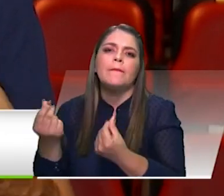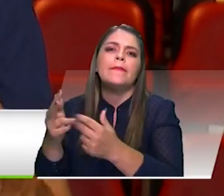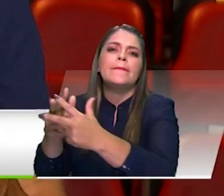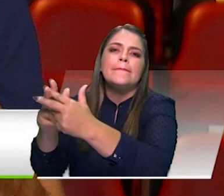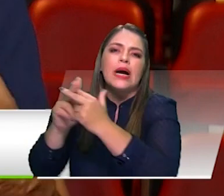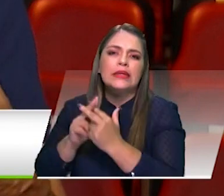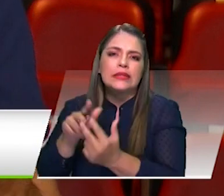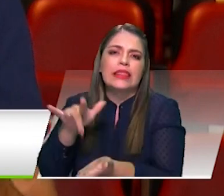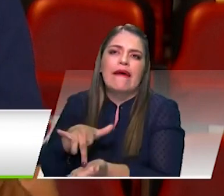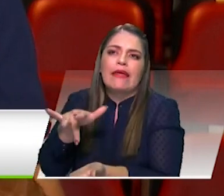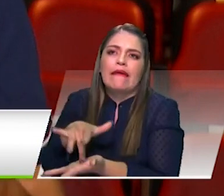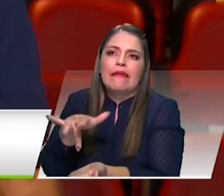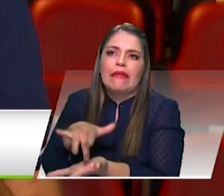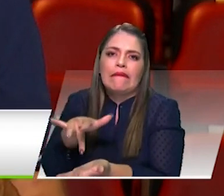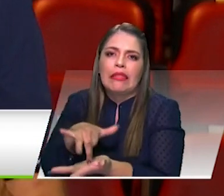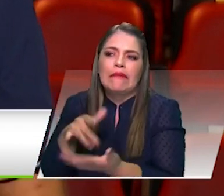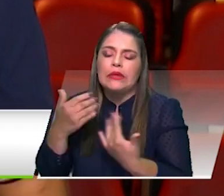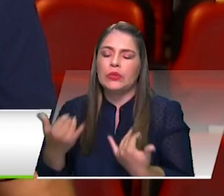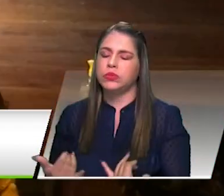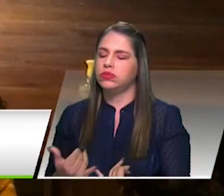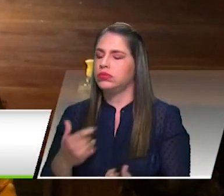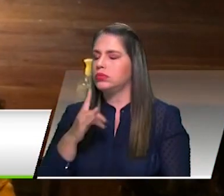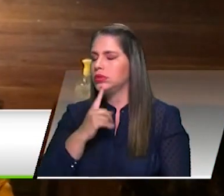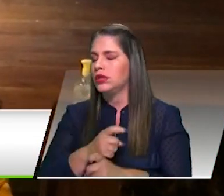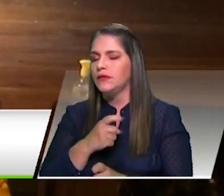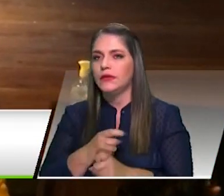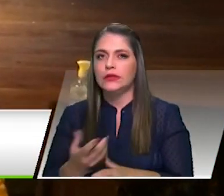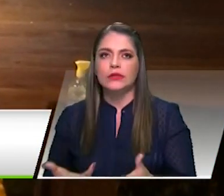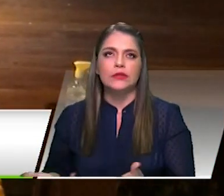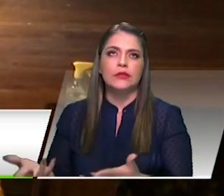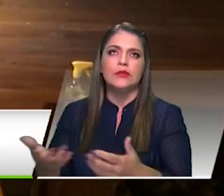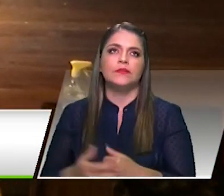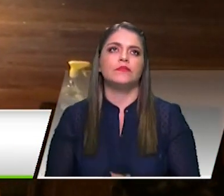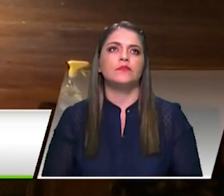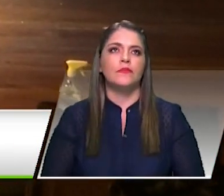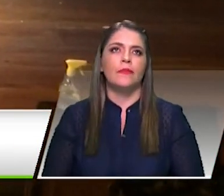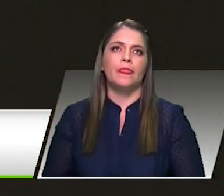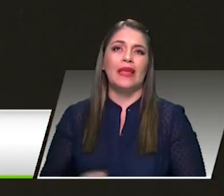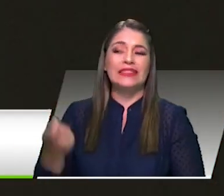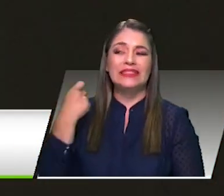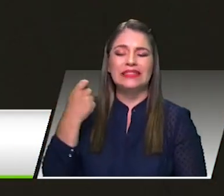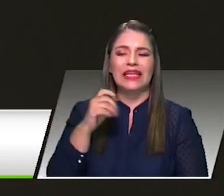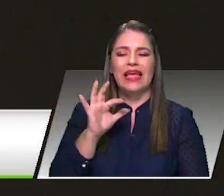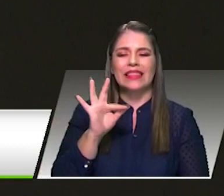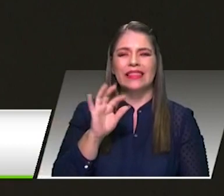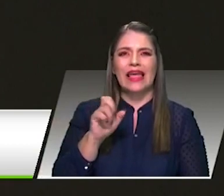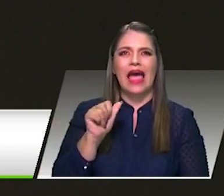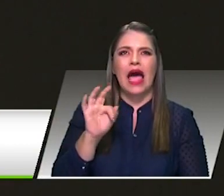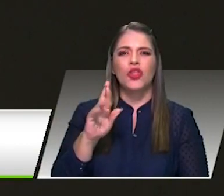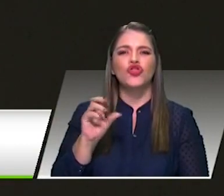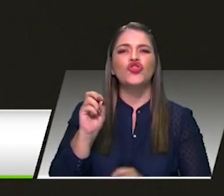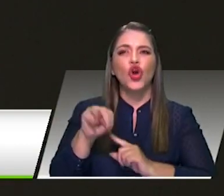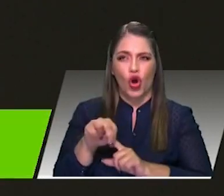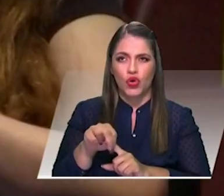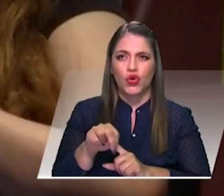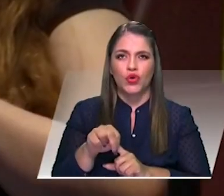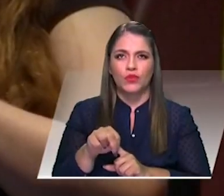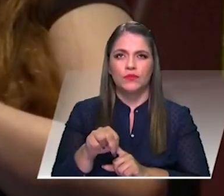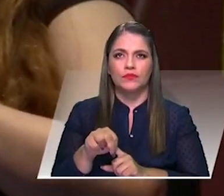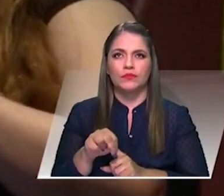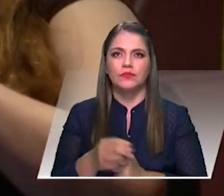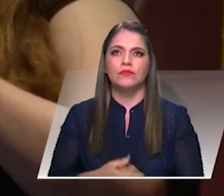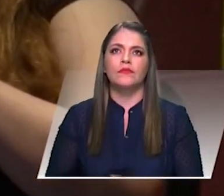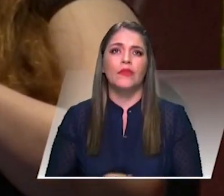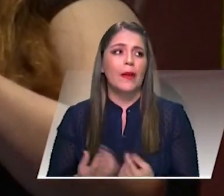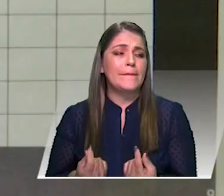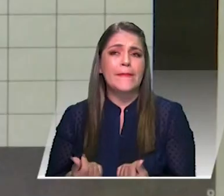momento están viviendo una situación muy agobiante. Acto reciente fue la Teatrón, acción simbólica realizada luego de que, por falta